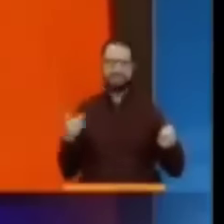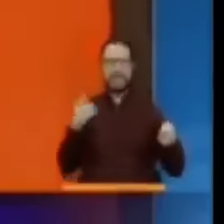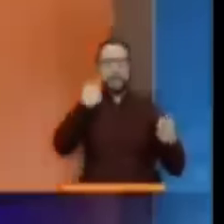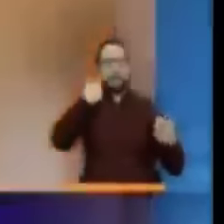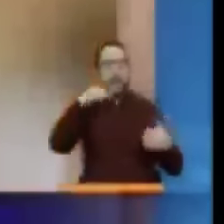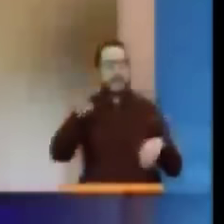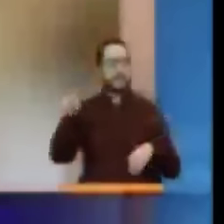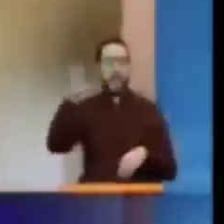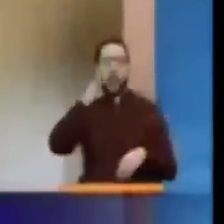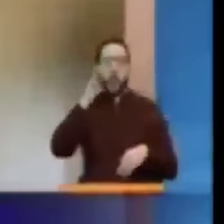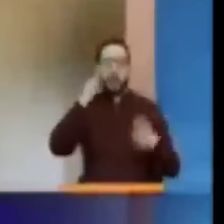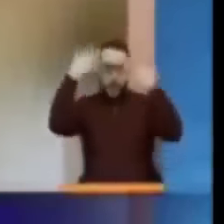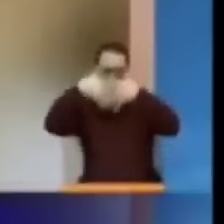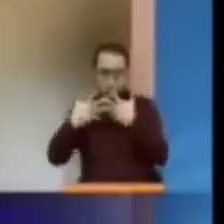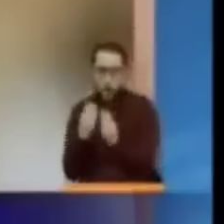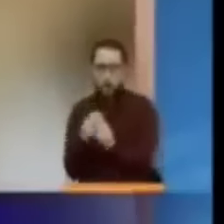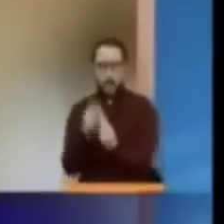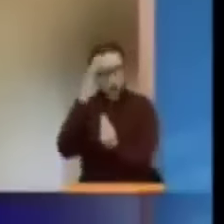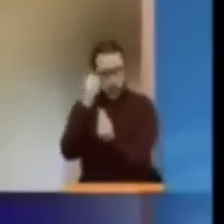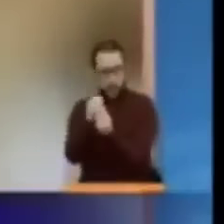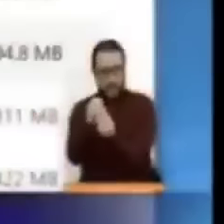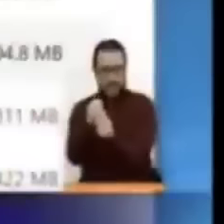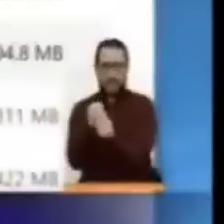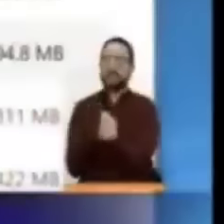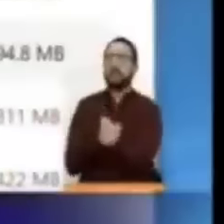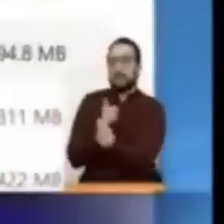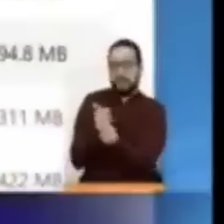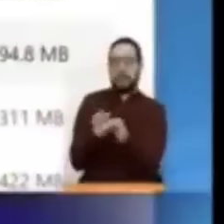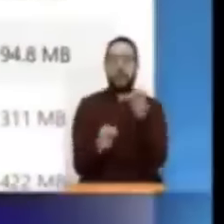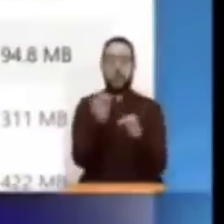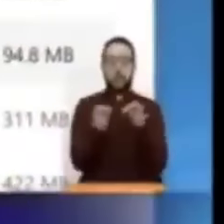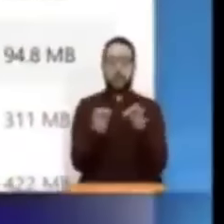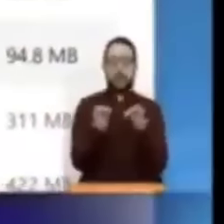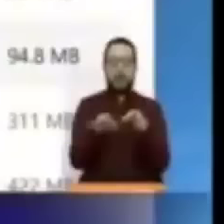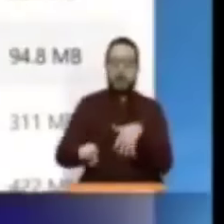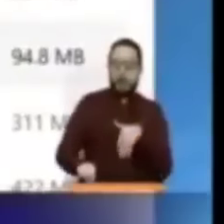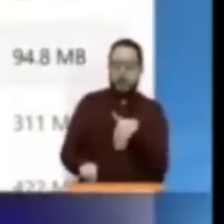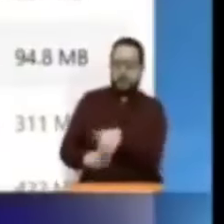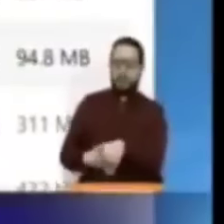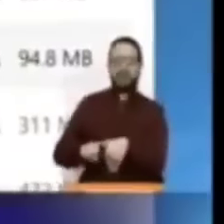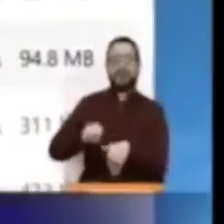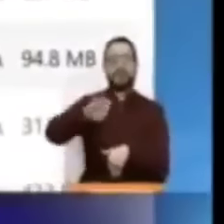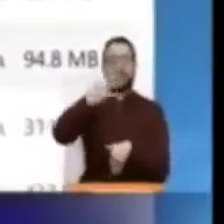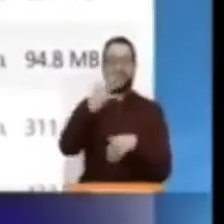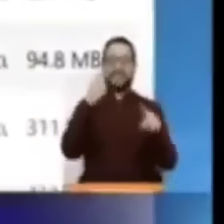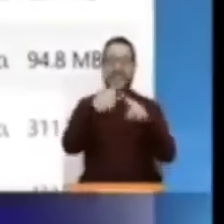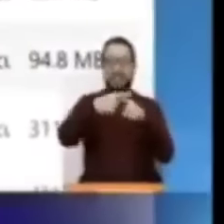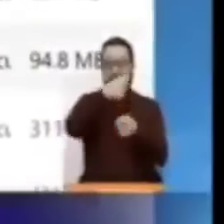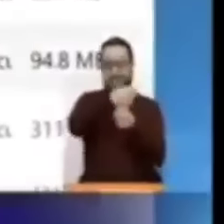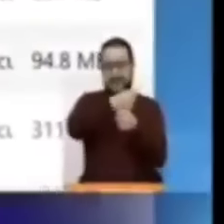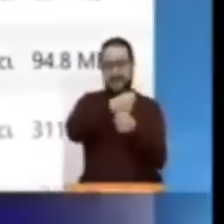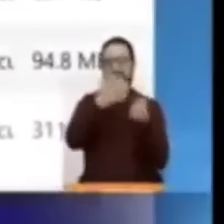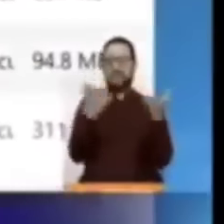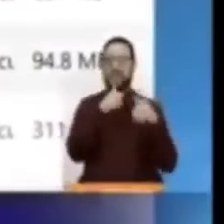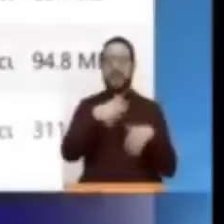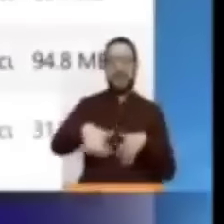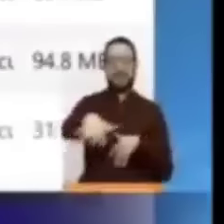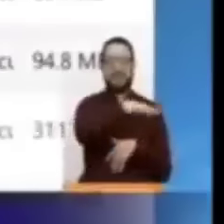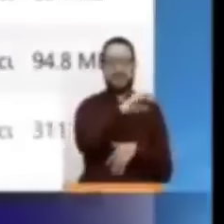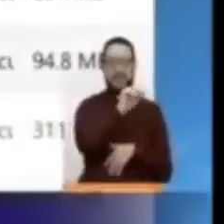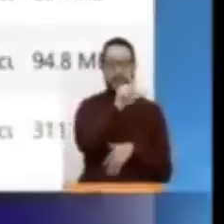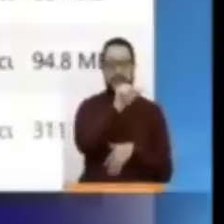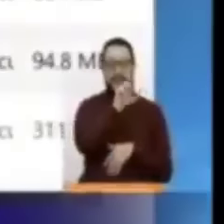parecer con la conformación de este grupo de autodefensas, que el juez habría engavetado el testimonio de tres extrabajadores de la Hacienda La Carolina, propiedad